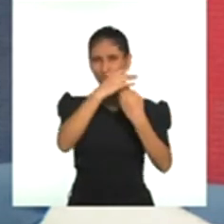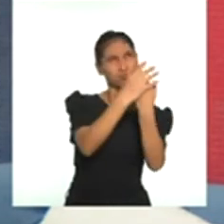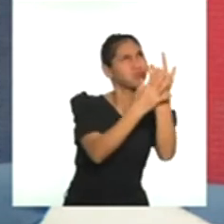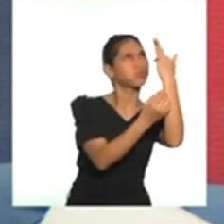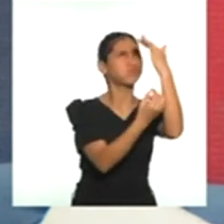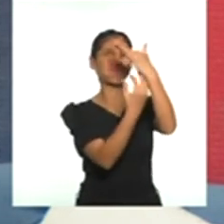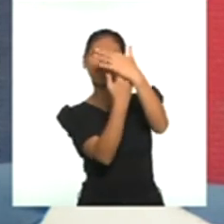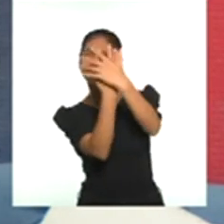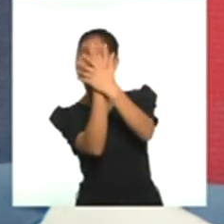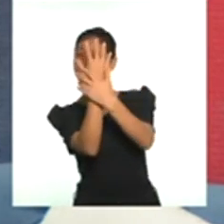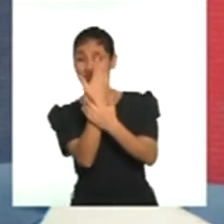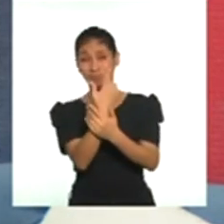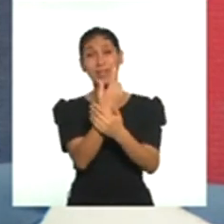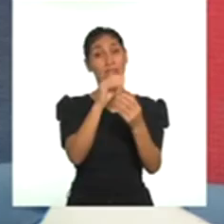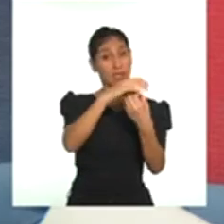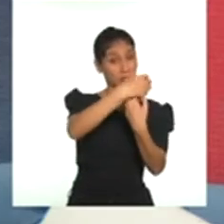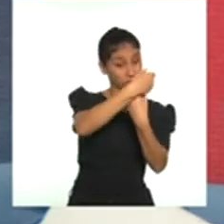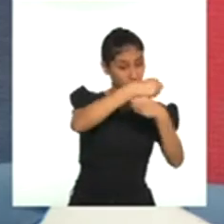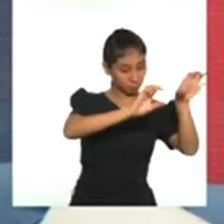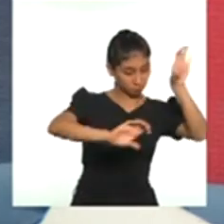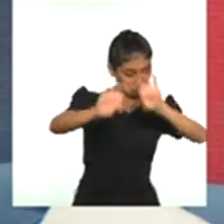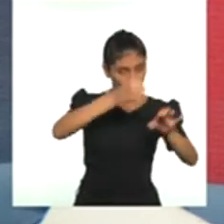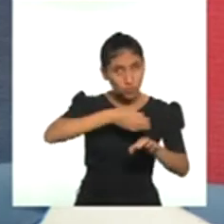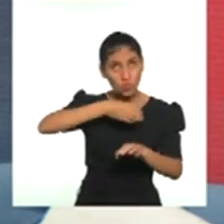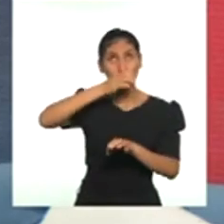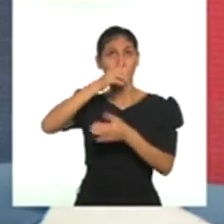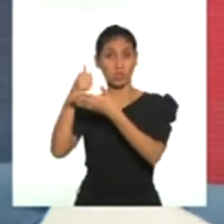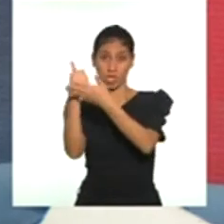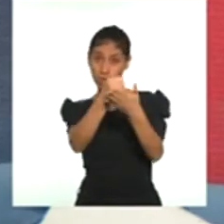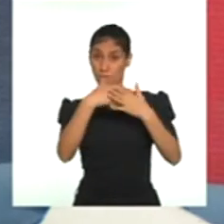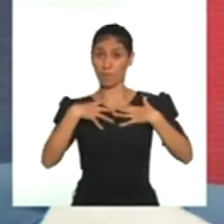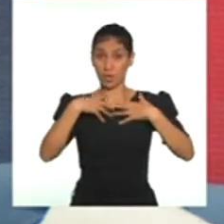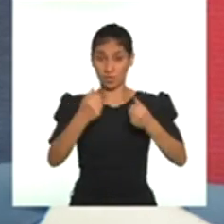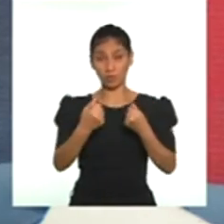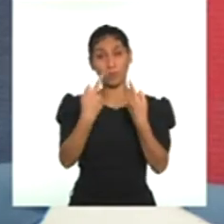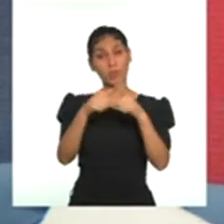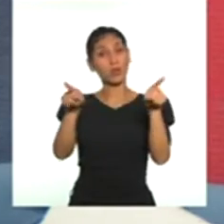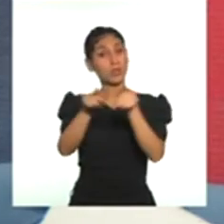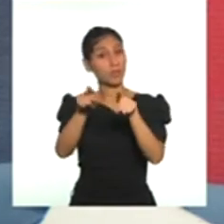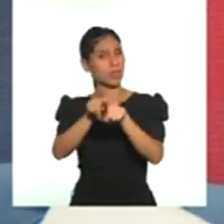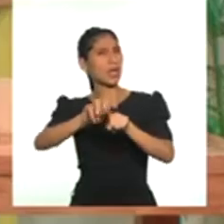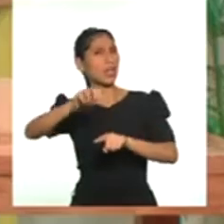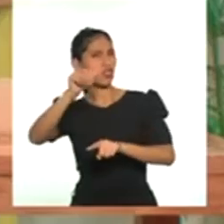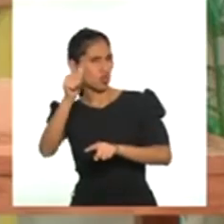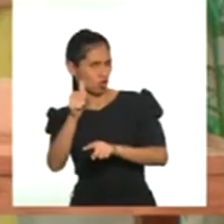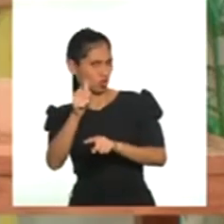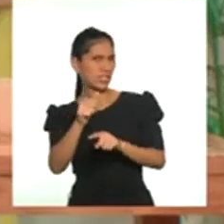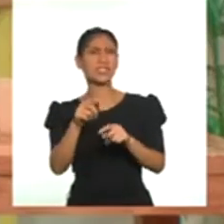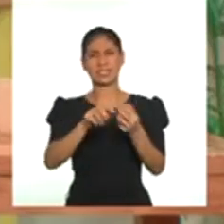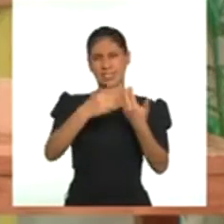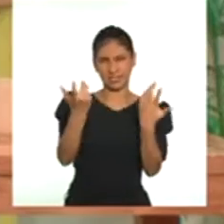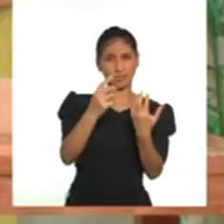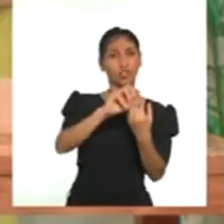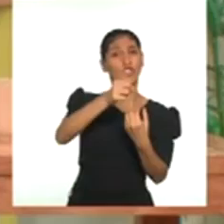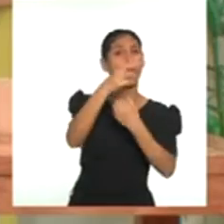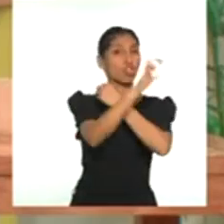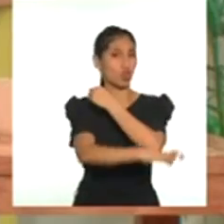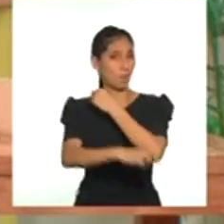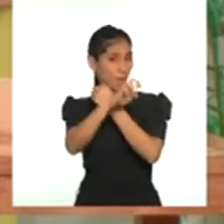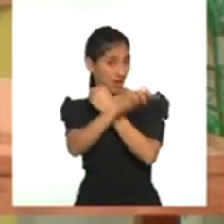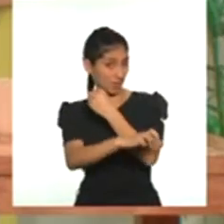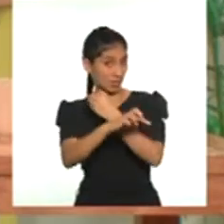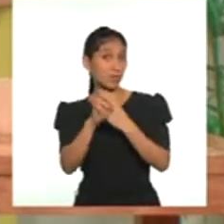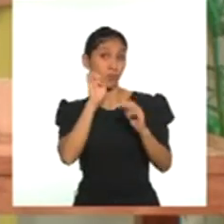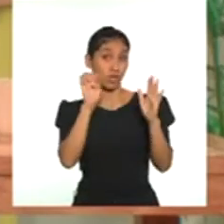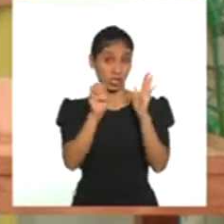en plantas medicinales, aunque algunas de ellas son originarias de otros continentes, como es el caso del plátano. Y también el de la manzanilla, que